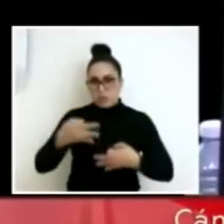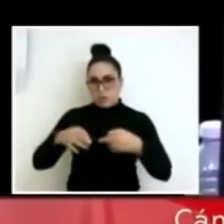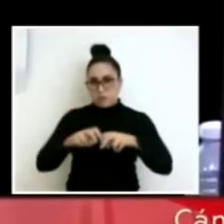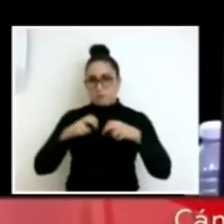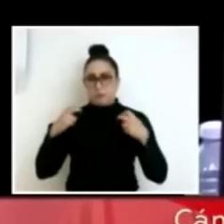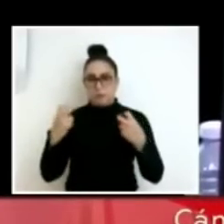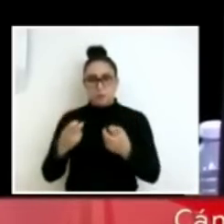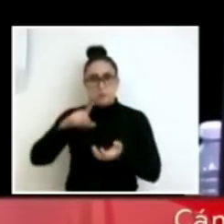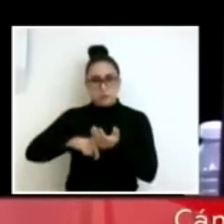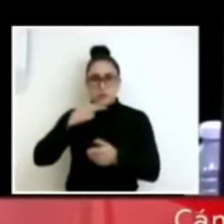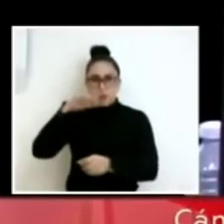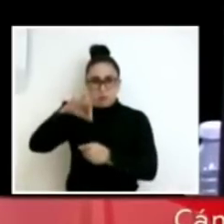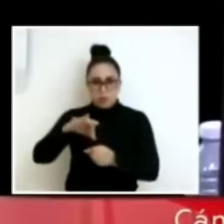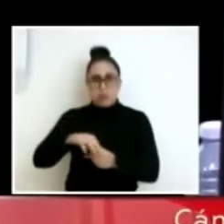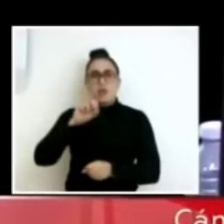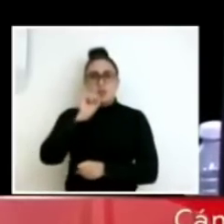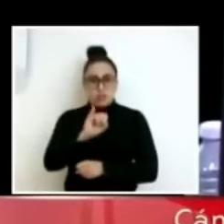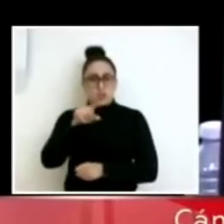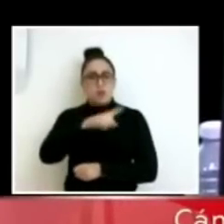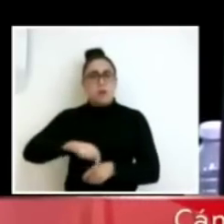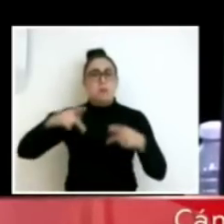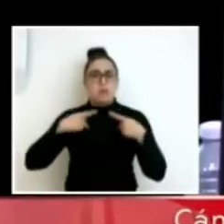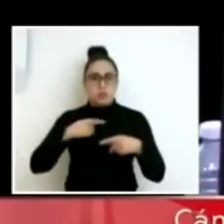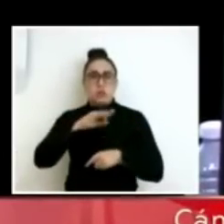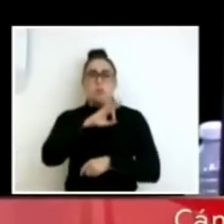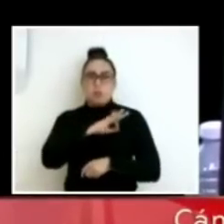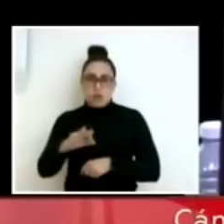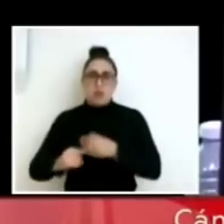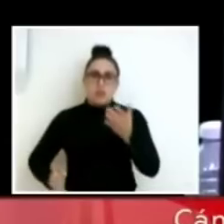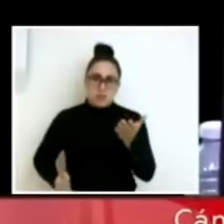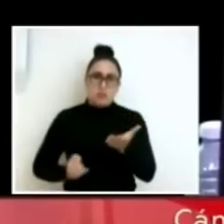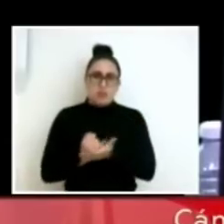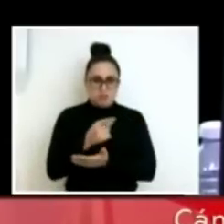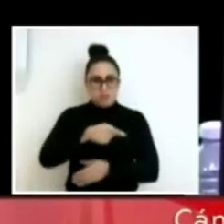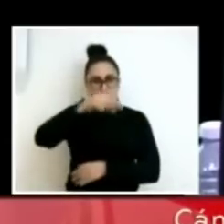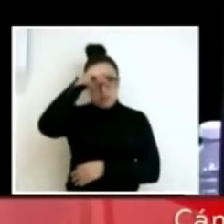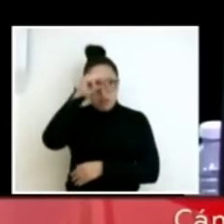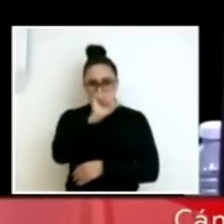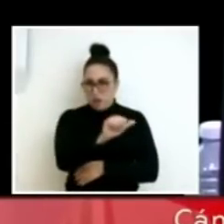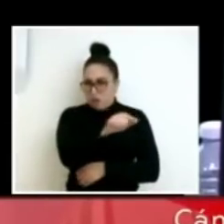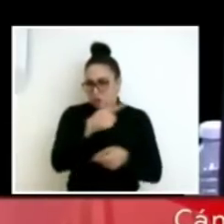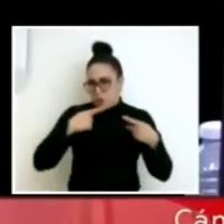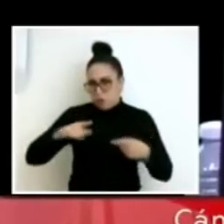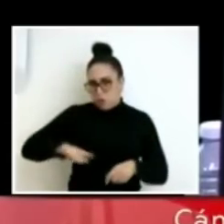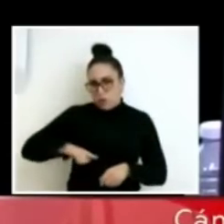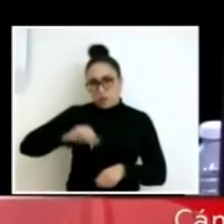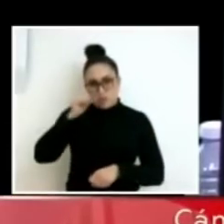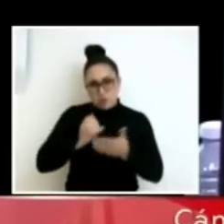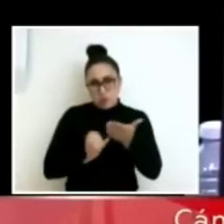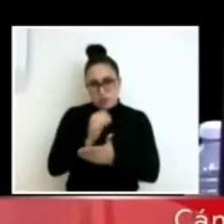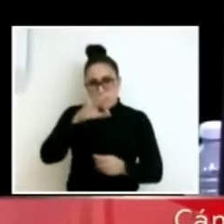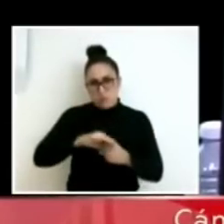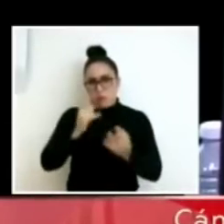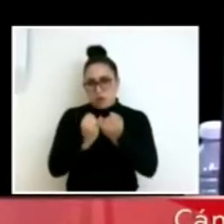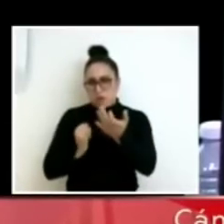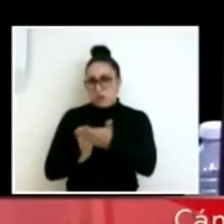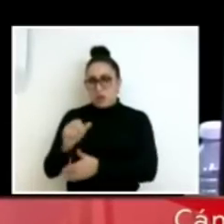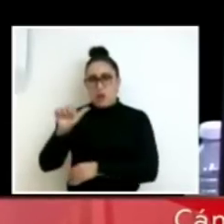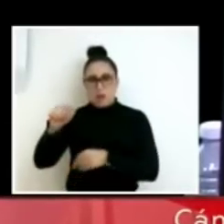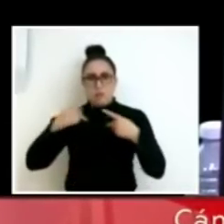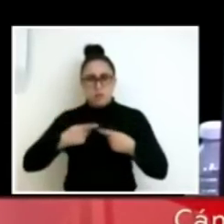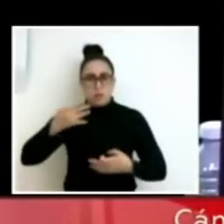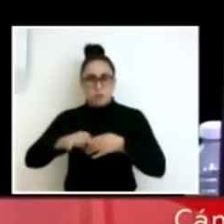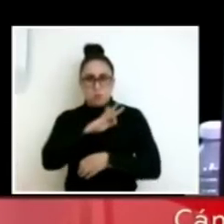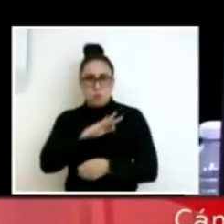voto popular, sí a la capacidad del pueblo de elegir no solo a sus gobernantes y a sus legisladores, también a sus juzgadores.